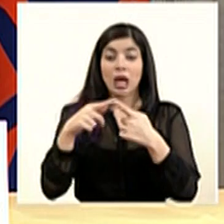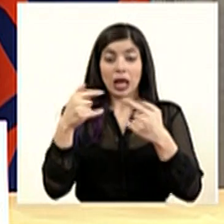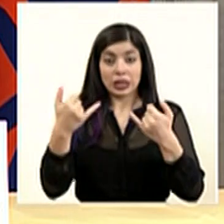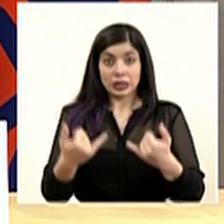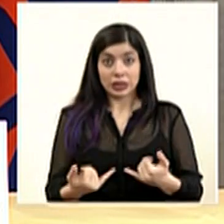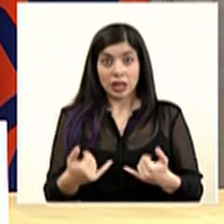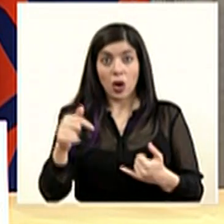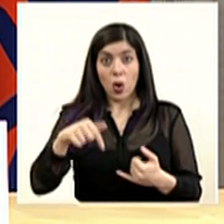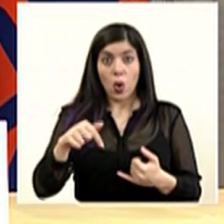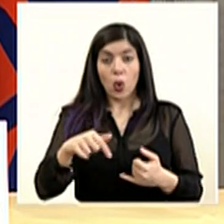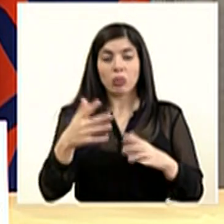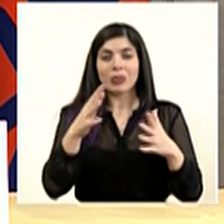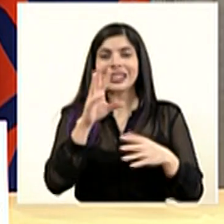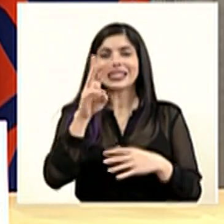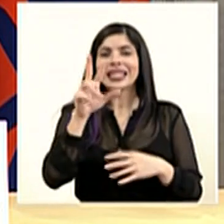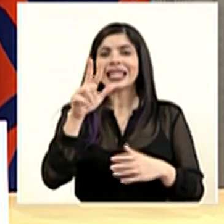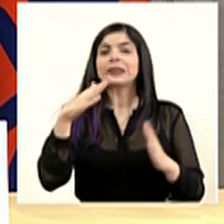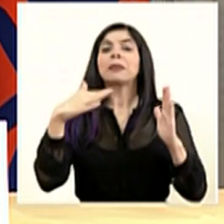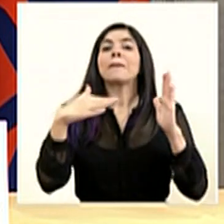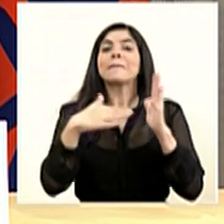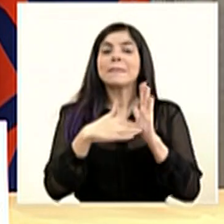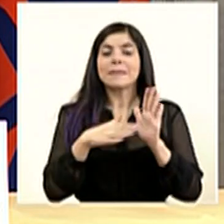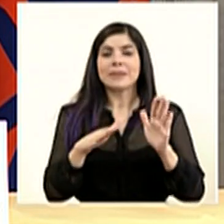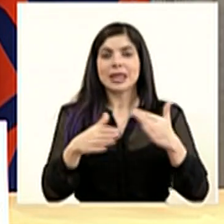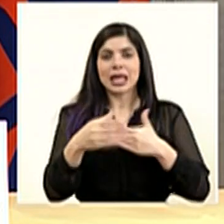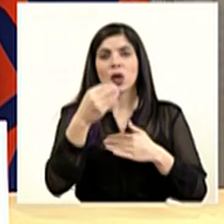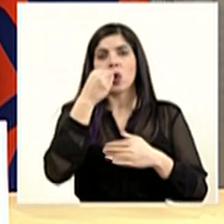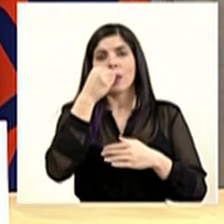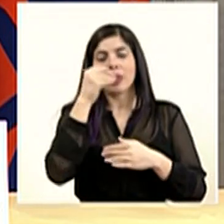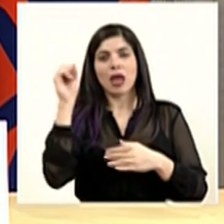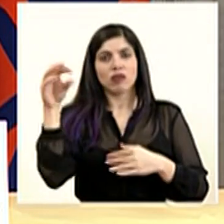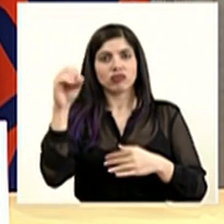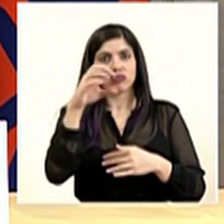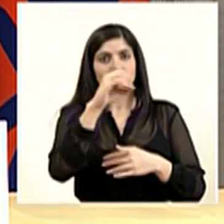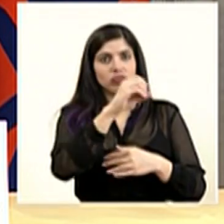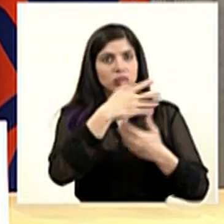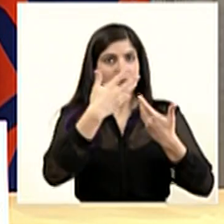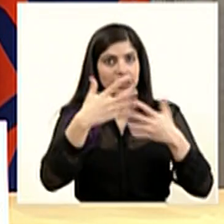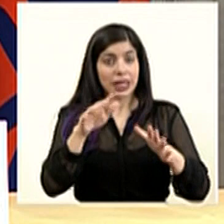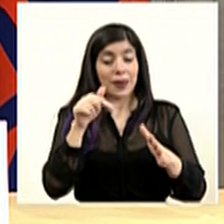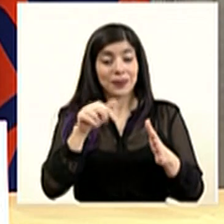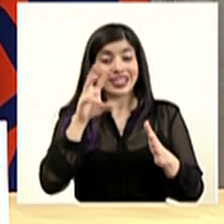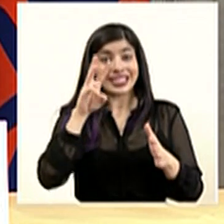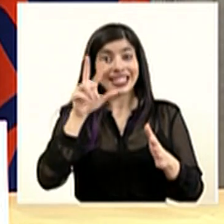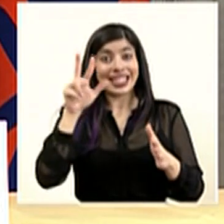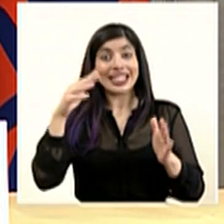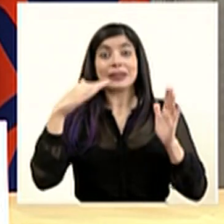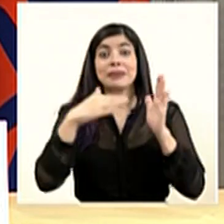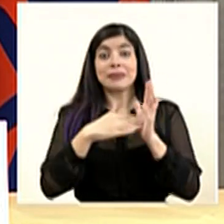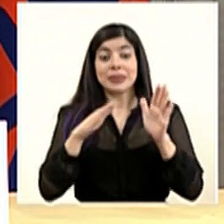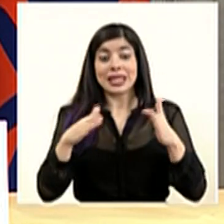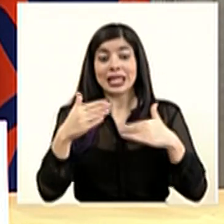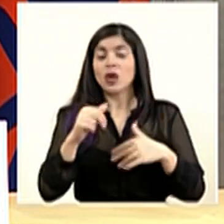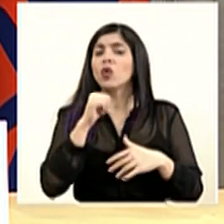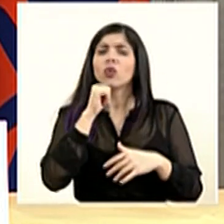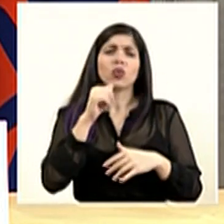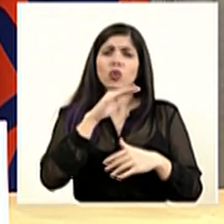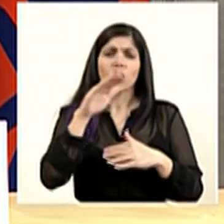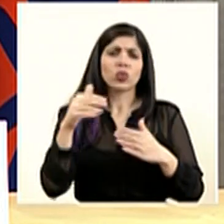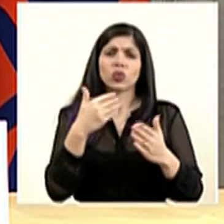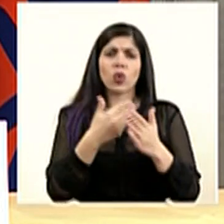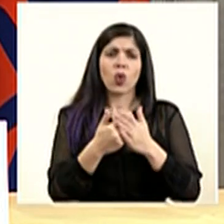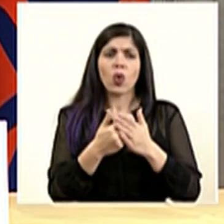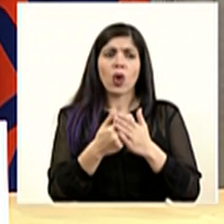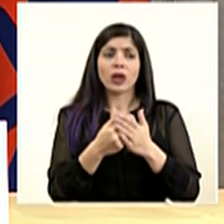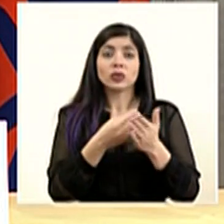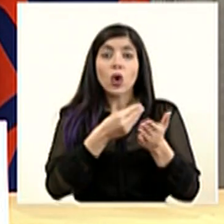distribuido aproximadamente 63,000 raciones de alimentos. Esas 63,000 raciones no todas se han podido